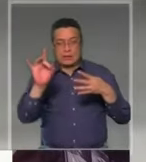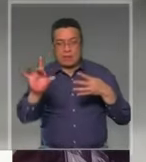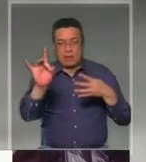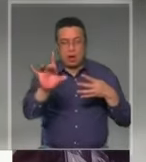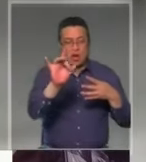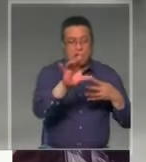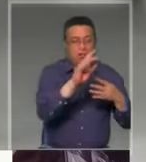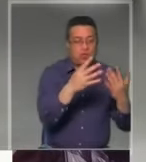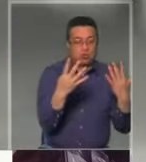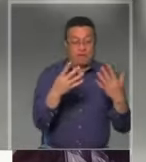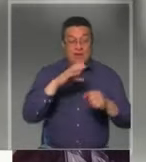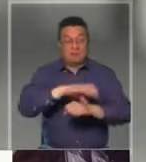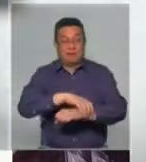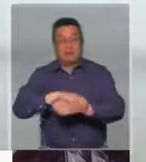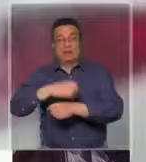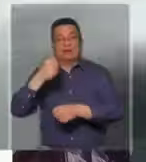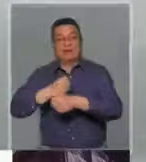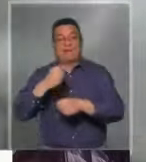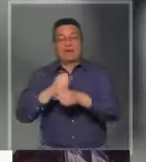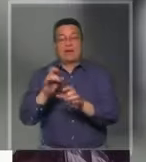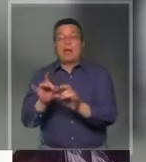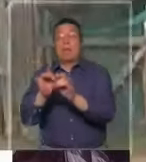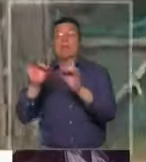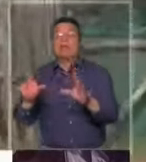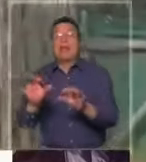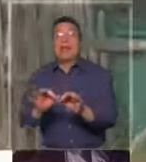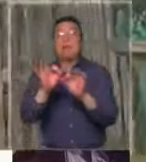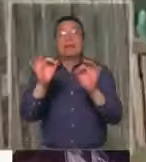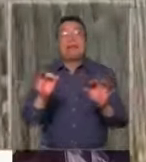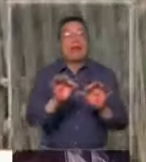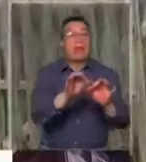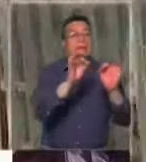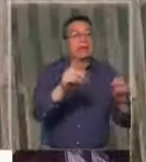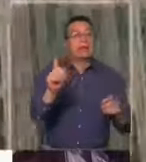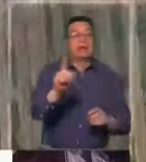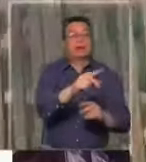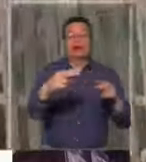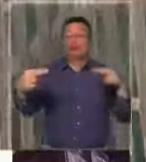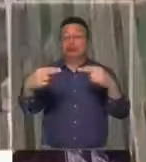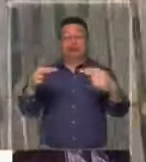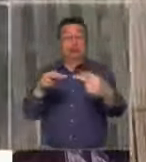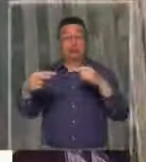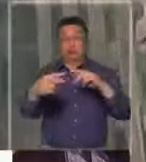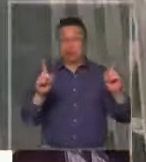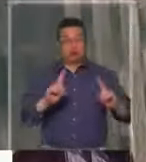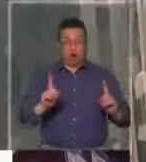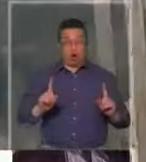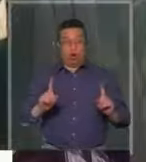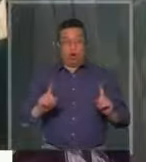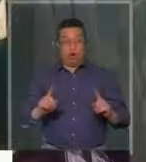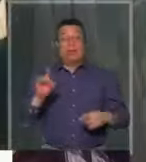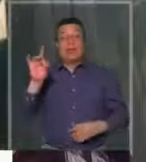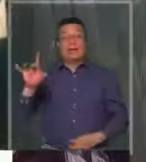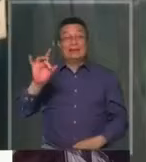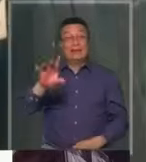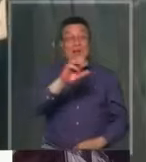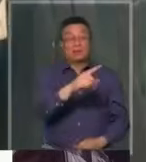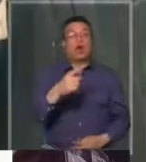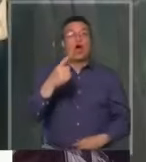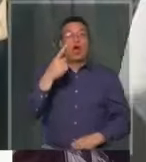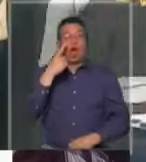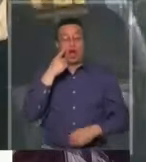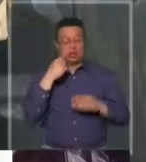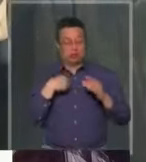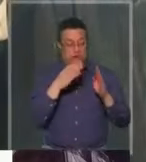los nueve detenidos cumplía labores específicas y sin la necesidad de conocerse entre ellos cada integrante conocía cierta